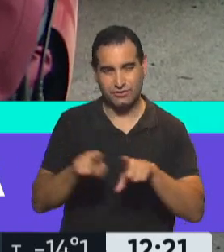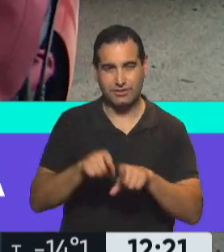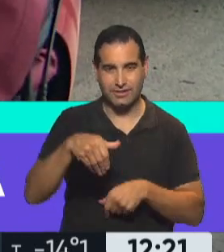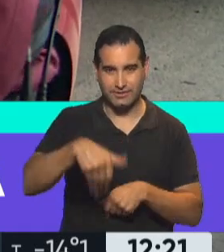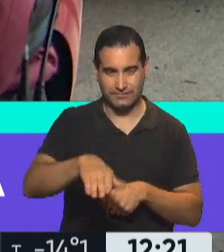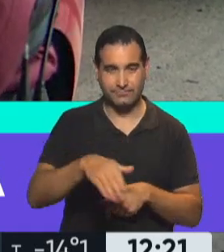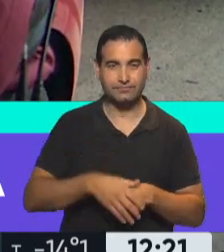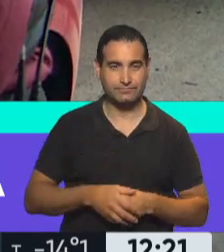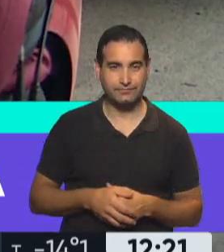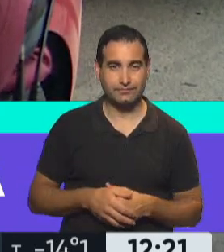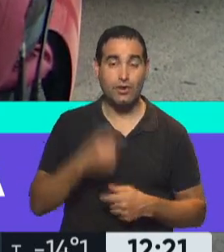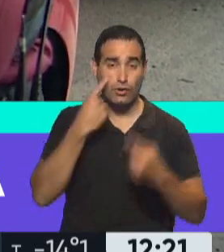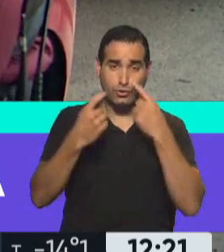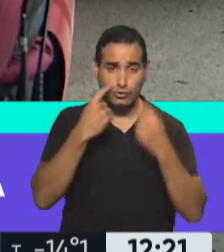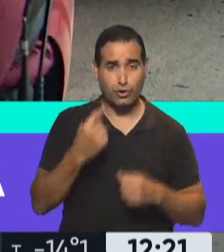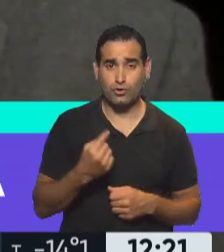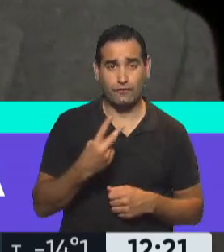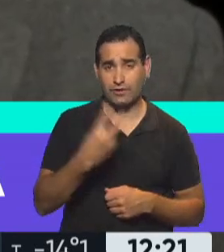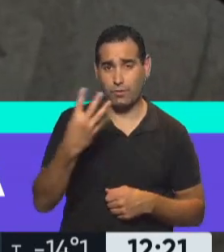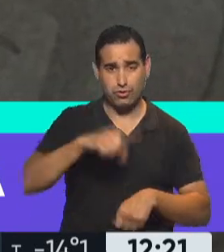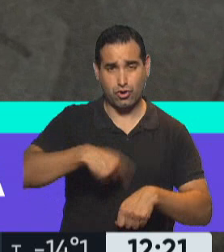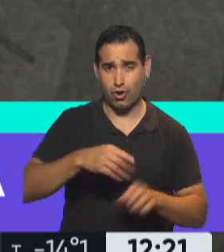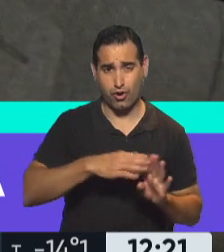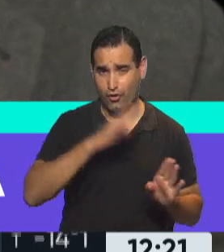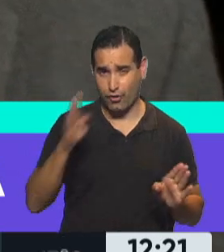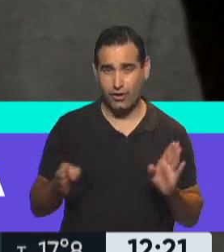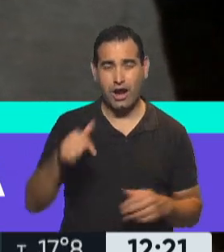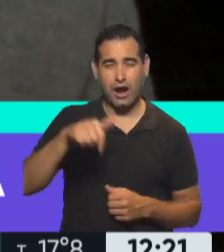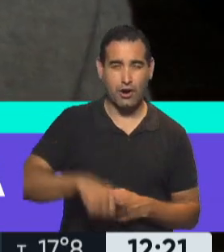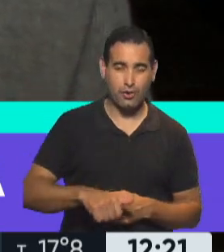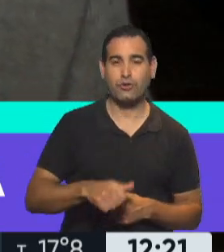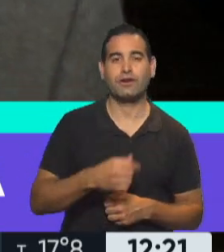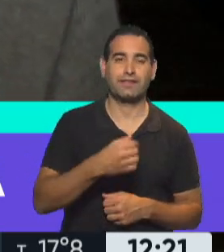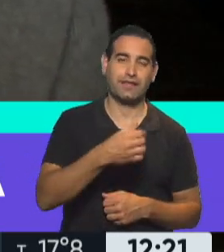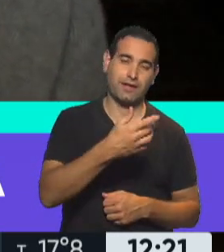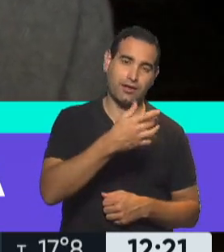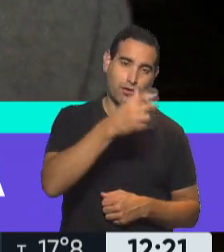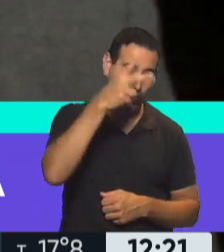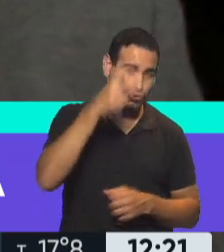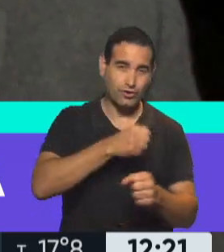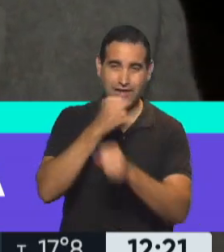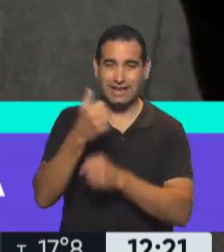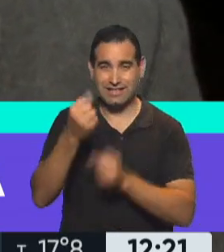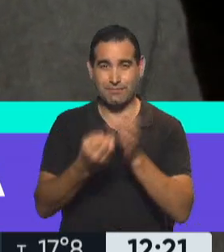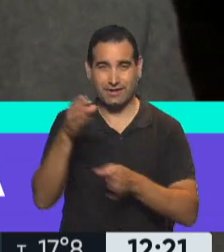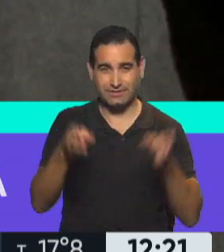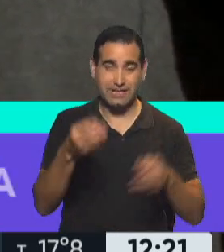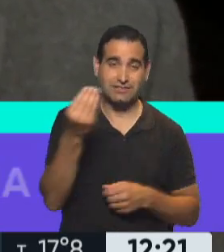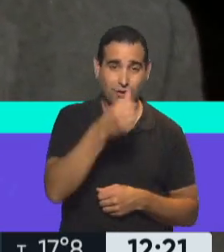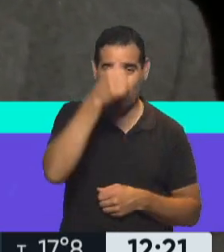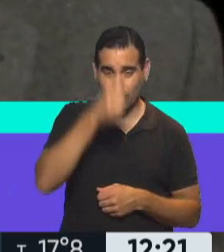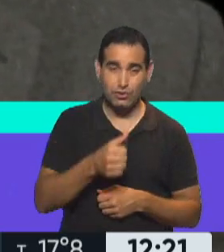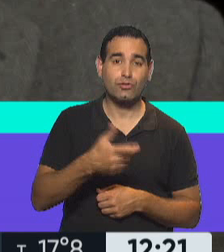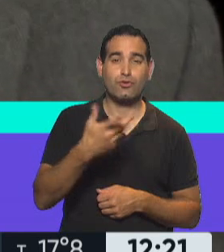de mayo. Los controles son de 24 horas, en este momento están siendo de 20 a 06 hasta el día viernes, sábado y domingo van a ser